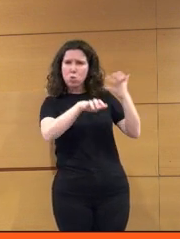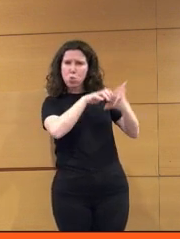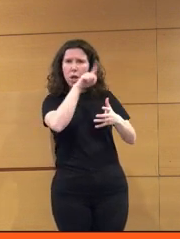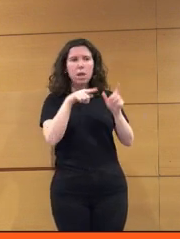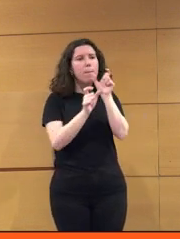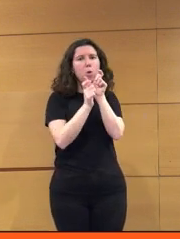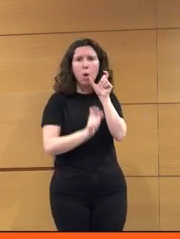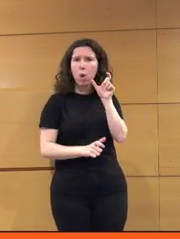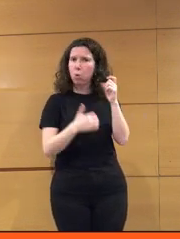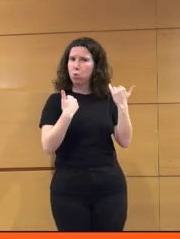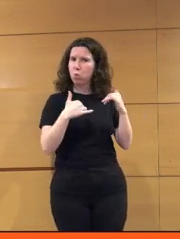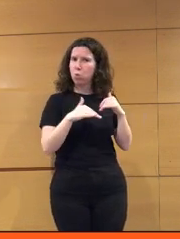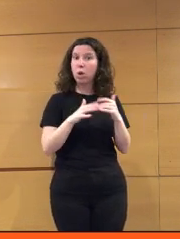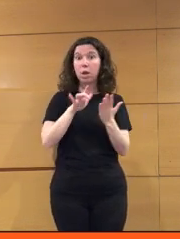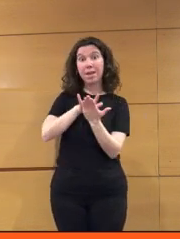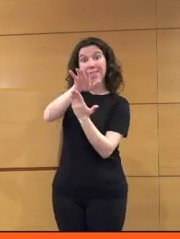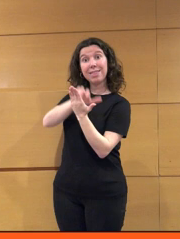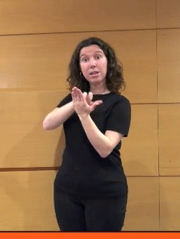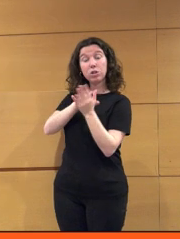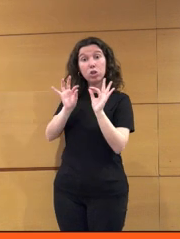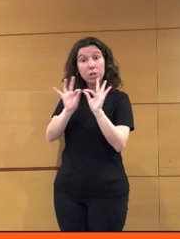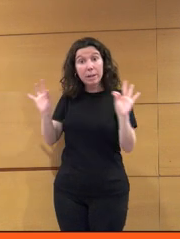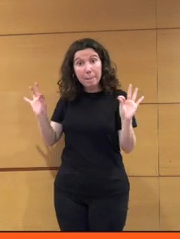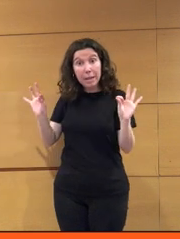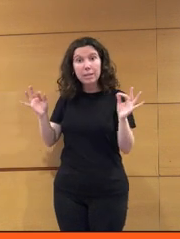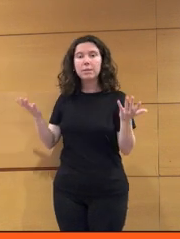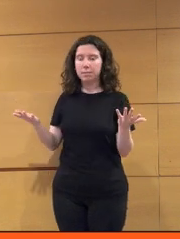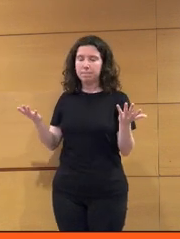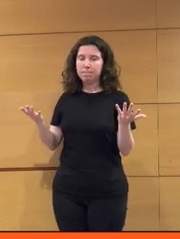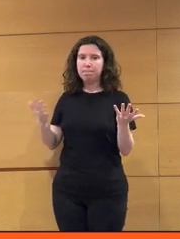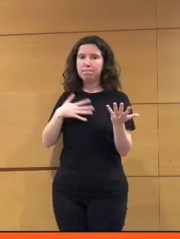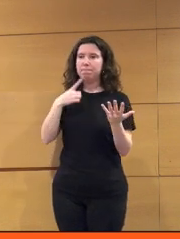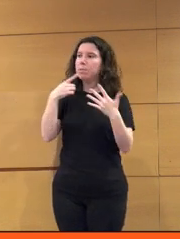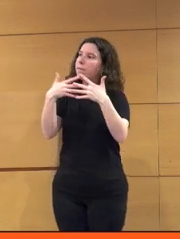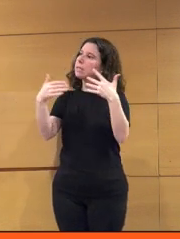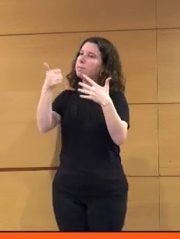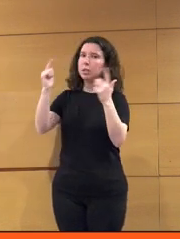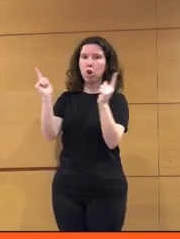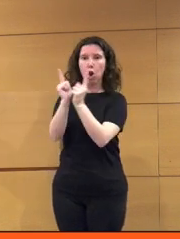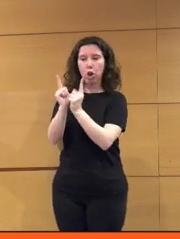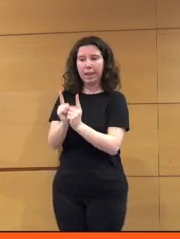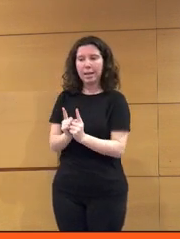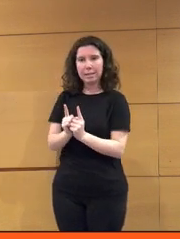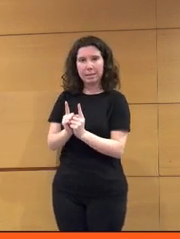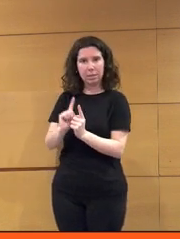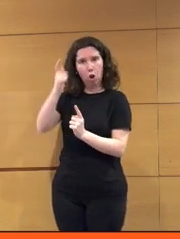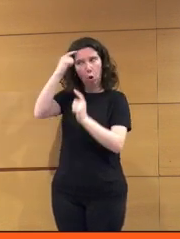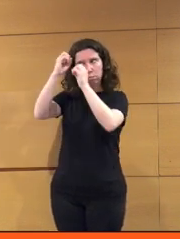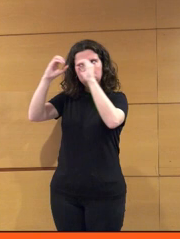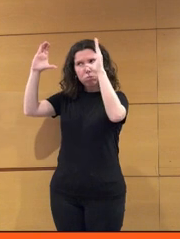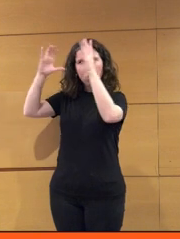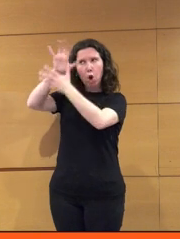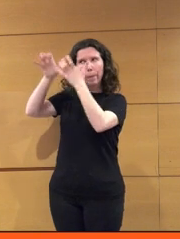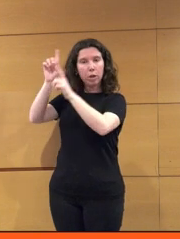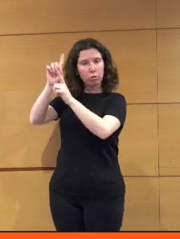vocabulario complejo. En cambio, los textos más simples tienen oraciones más cortas, sin construcciones complejas y un vocabulario